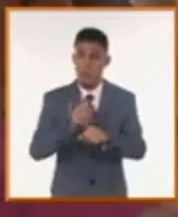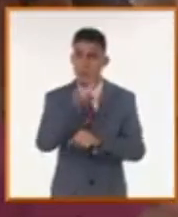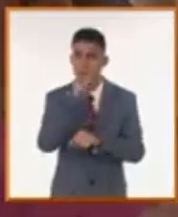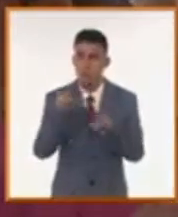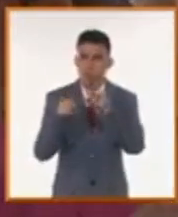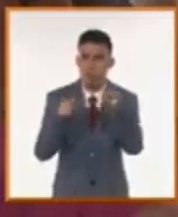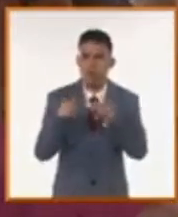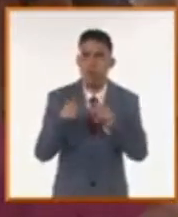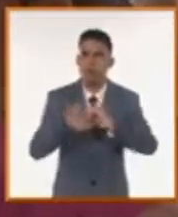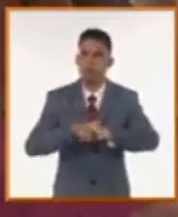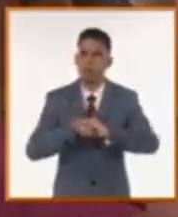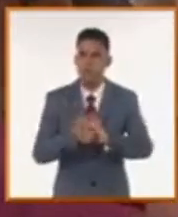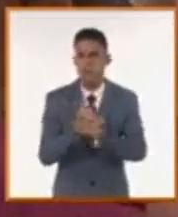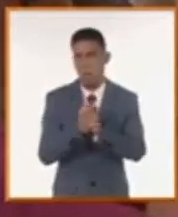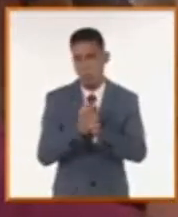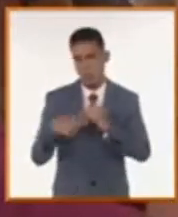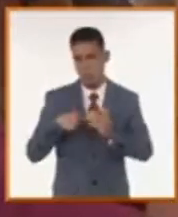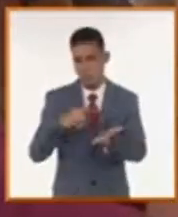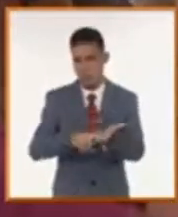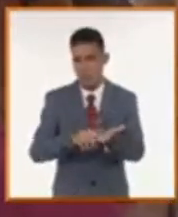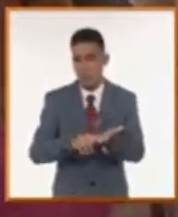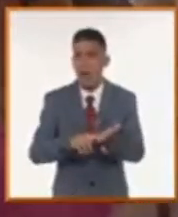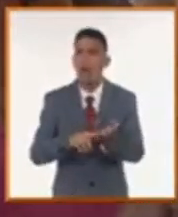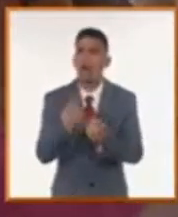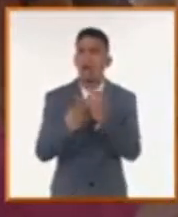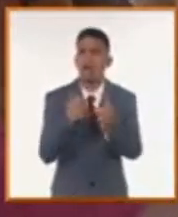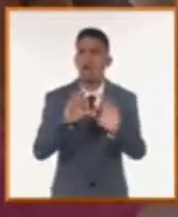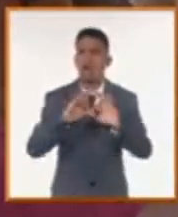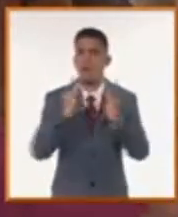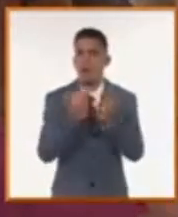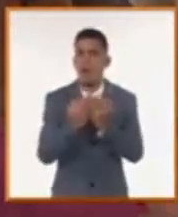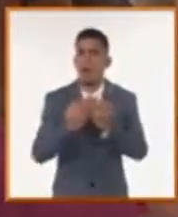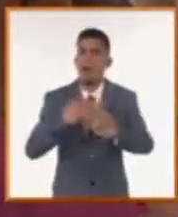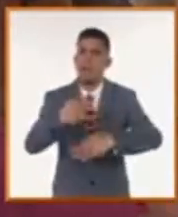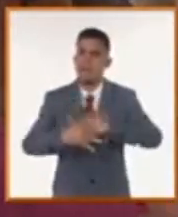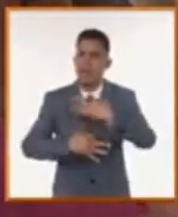con algunos familiares, que me fueron explicando